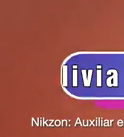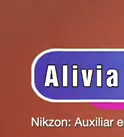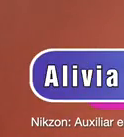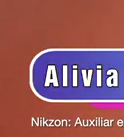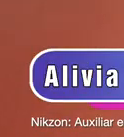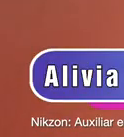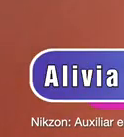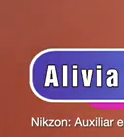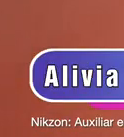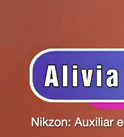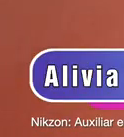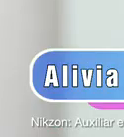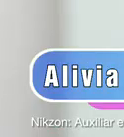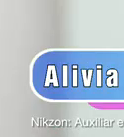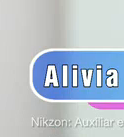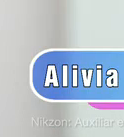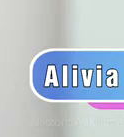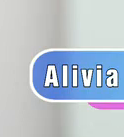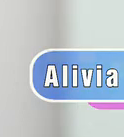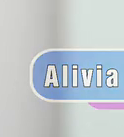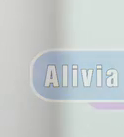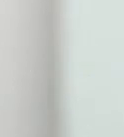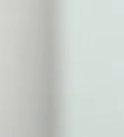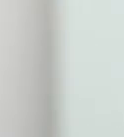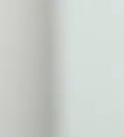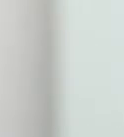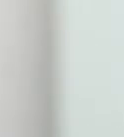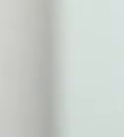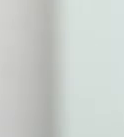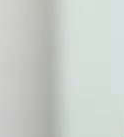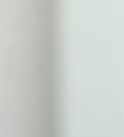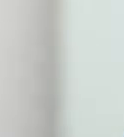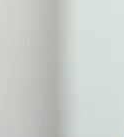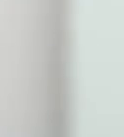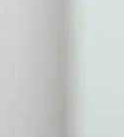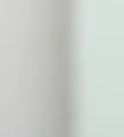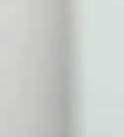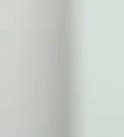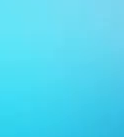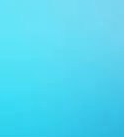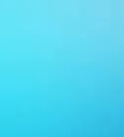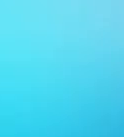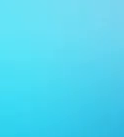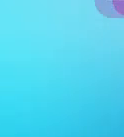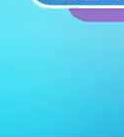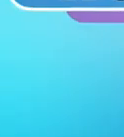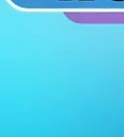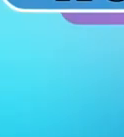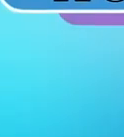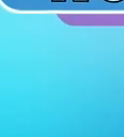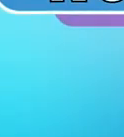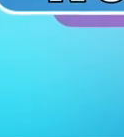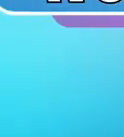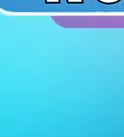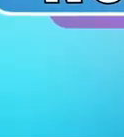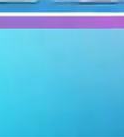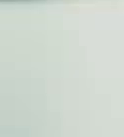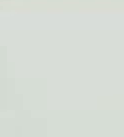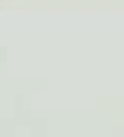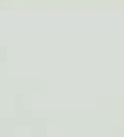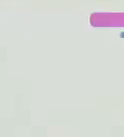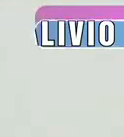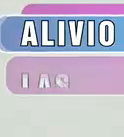aliviando los síntomas de las hemorroides. Cumplí con el tratamiento y hoy las molestias desaparecieron. Las hemorroides no se alivian solas.